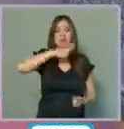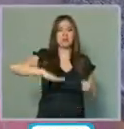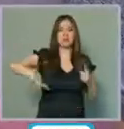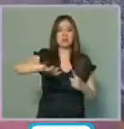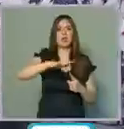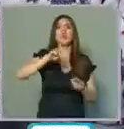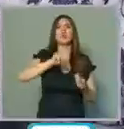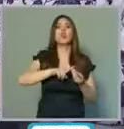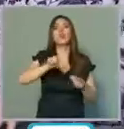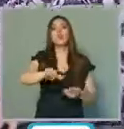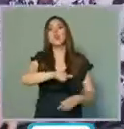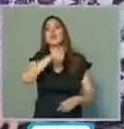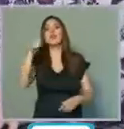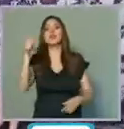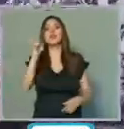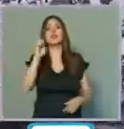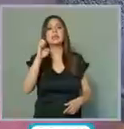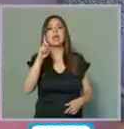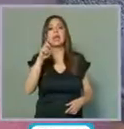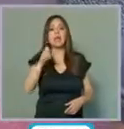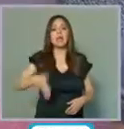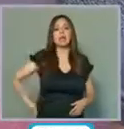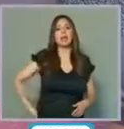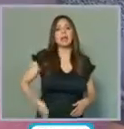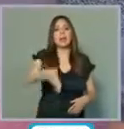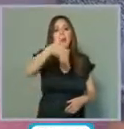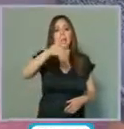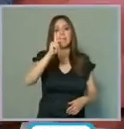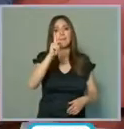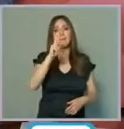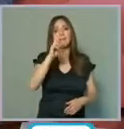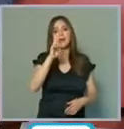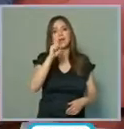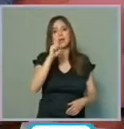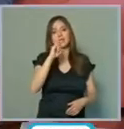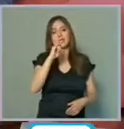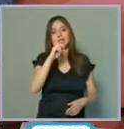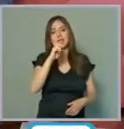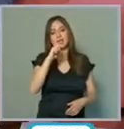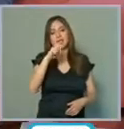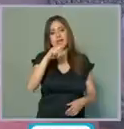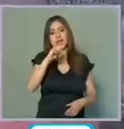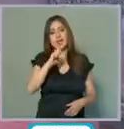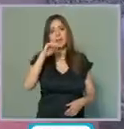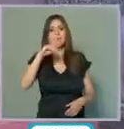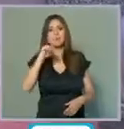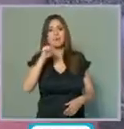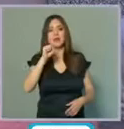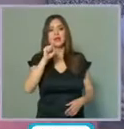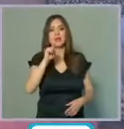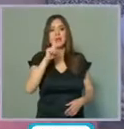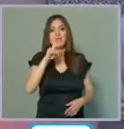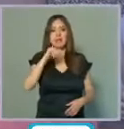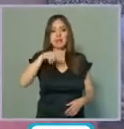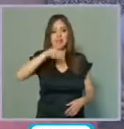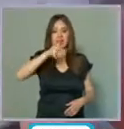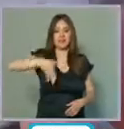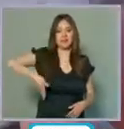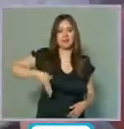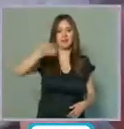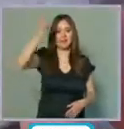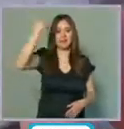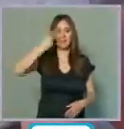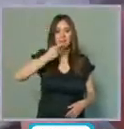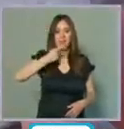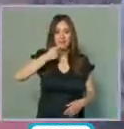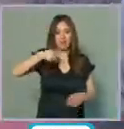alterna en la avenida Presidente Mazarik en Polanco. Eso pues está inspirado,